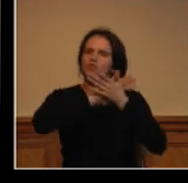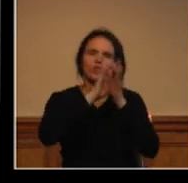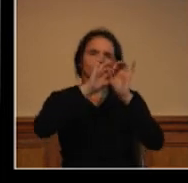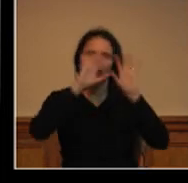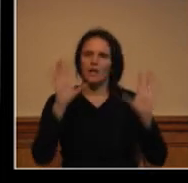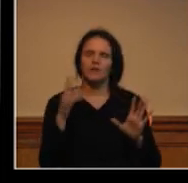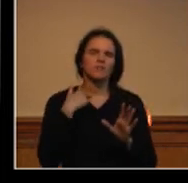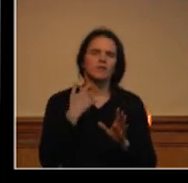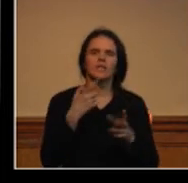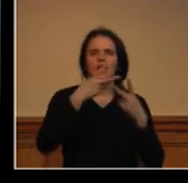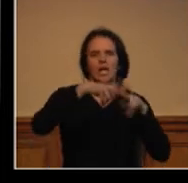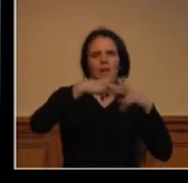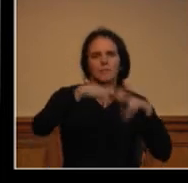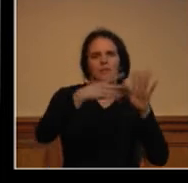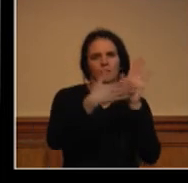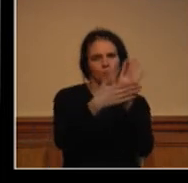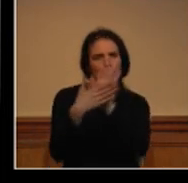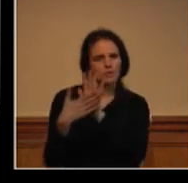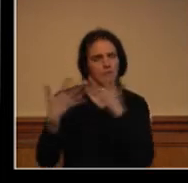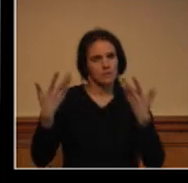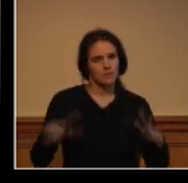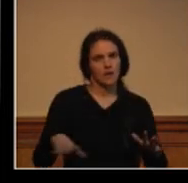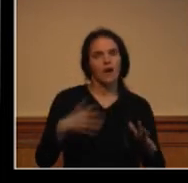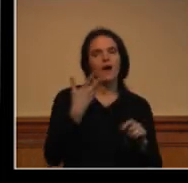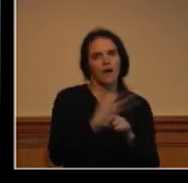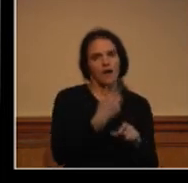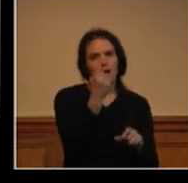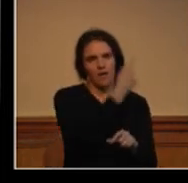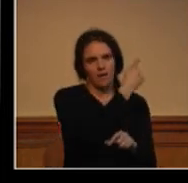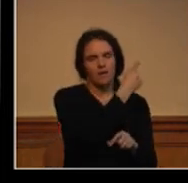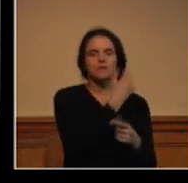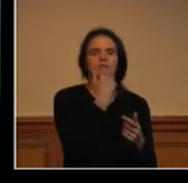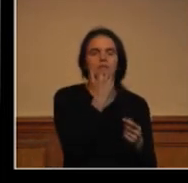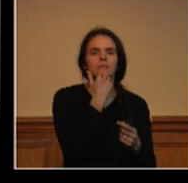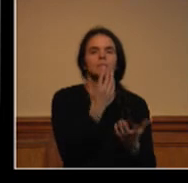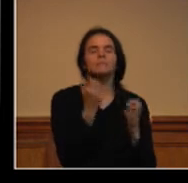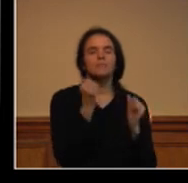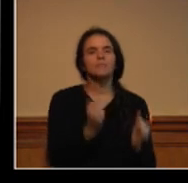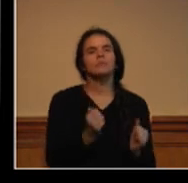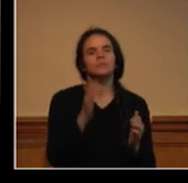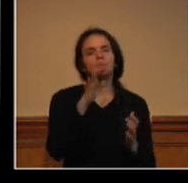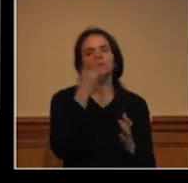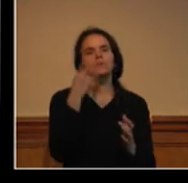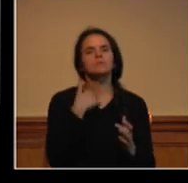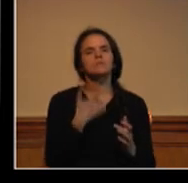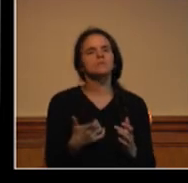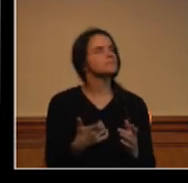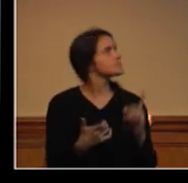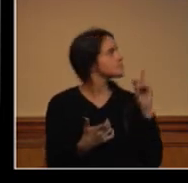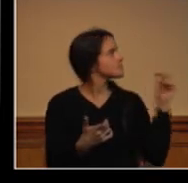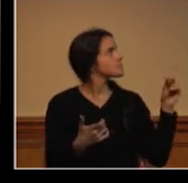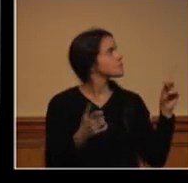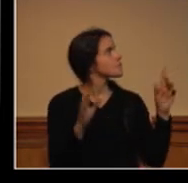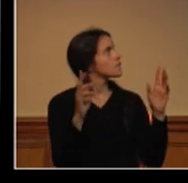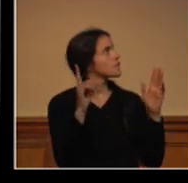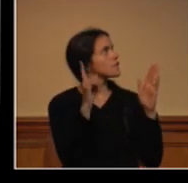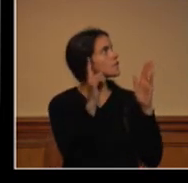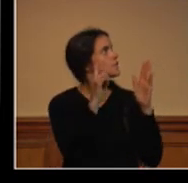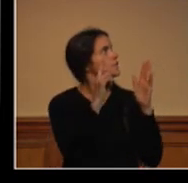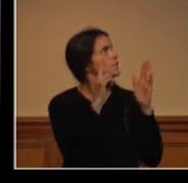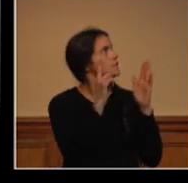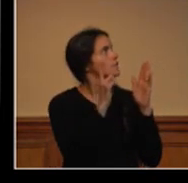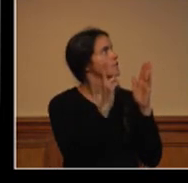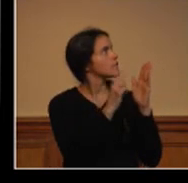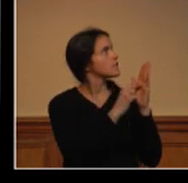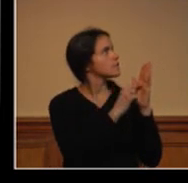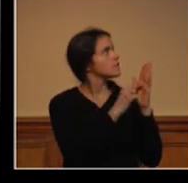uso de todas las herramientas que le acabo de presentar, y también podemos encontrar este botón que está dentro como de